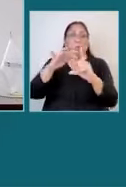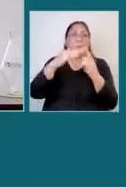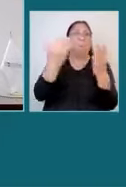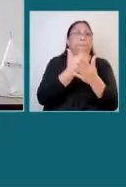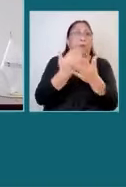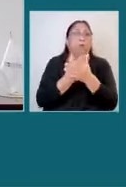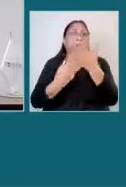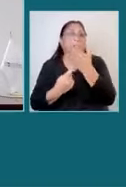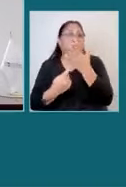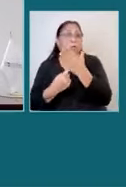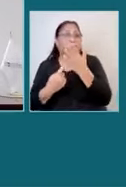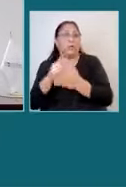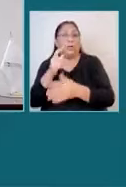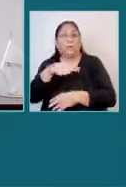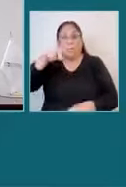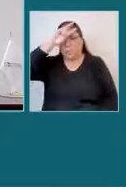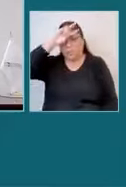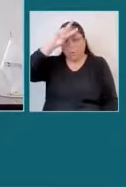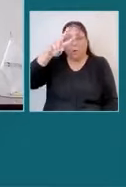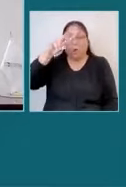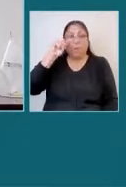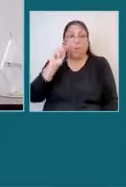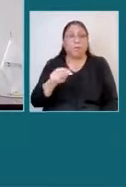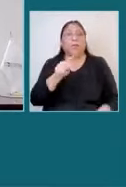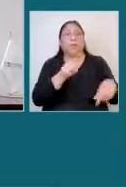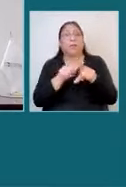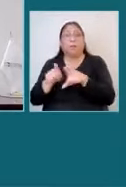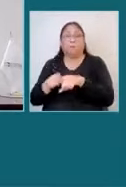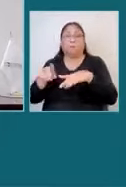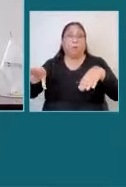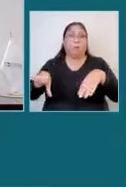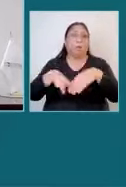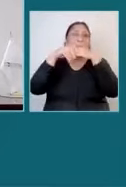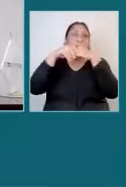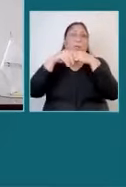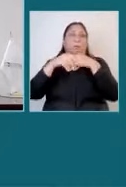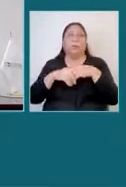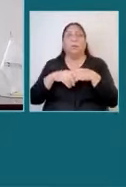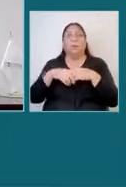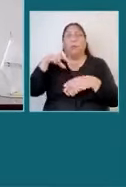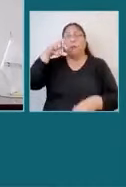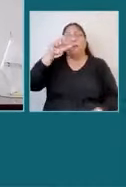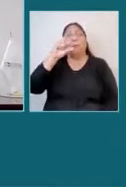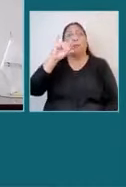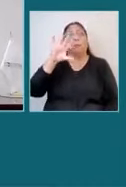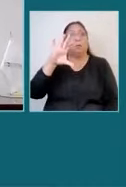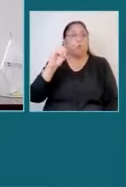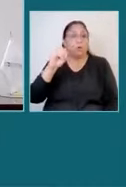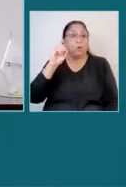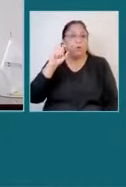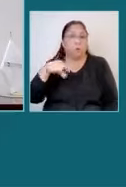y emprendimiento, tanto en el Perú como en la Alianza del Pacífico, ¿no? Y entendemos